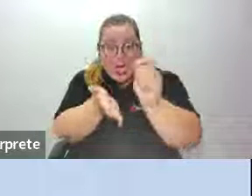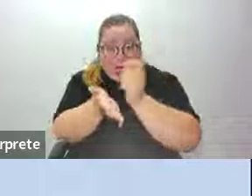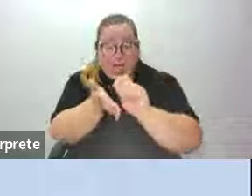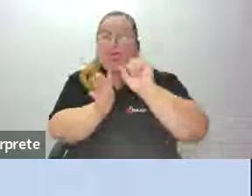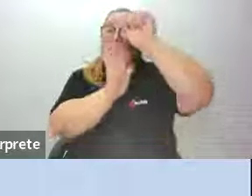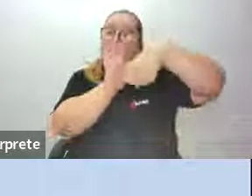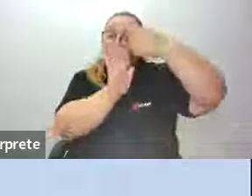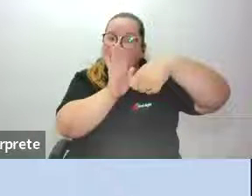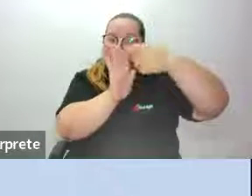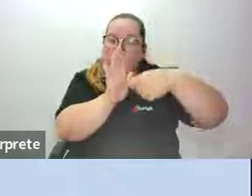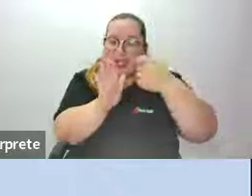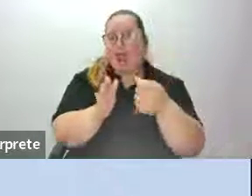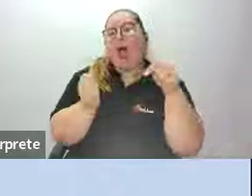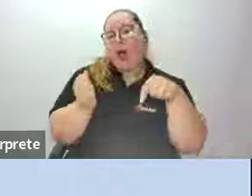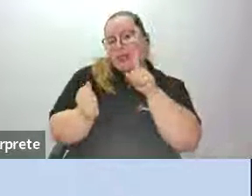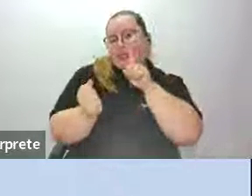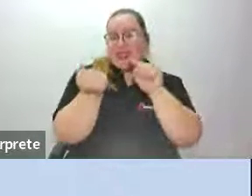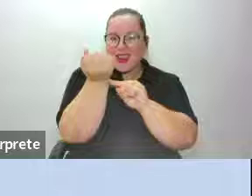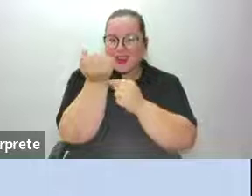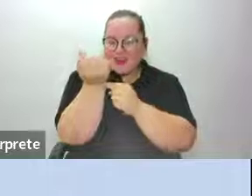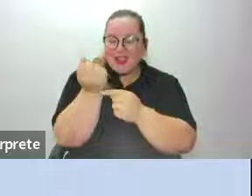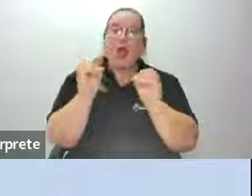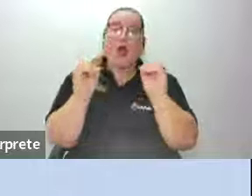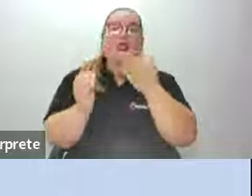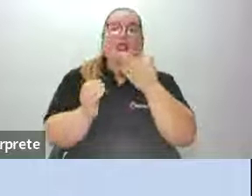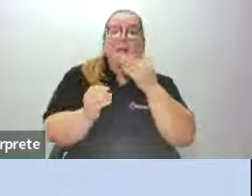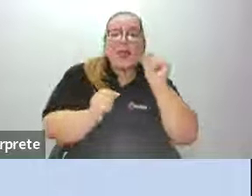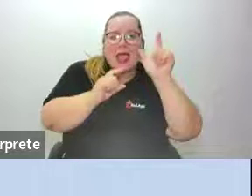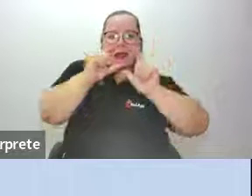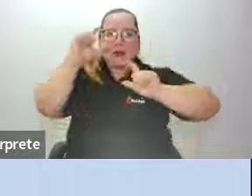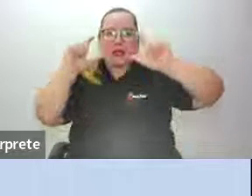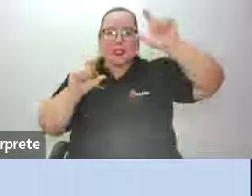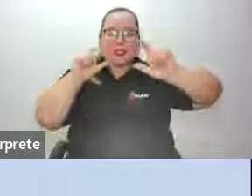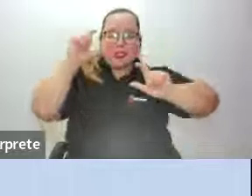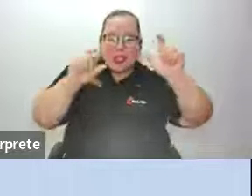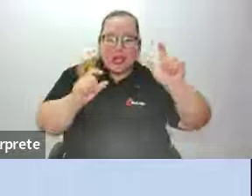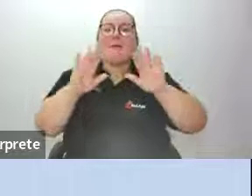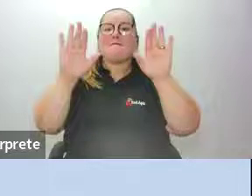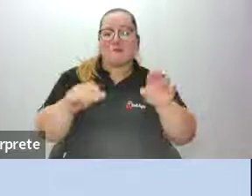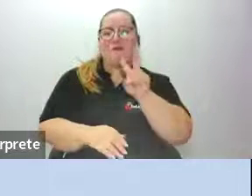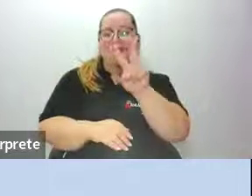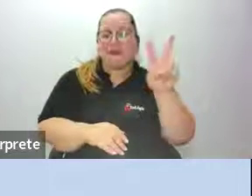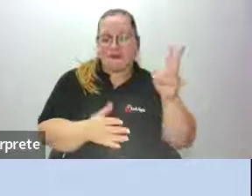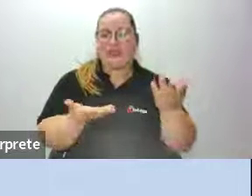hoy día con la tecnología, y también con expresiones muy propias como la expresión vernacular visual.